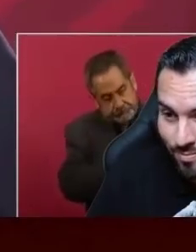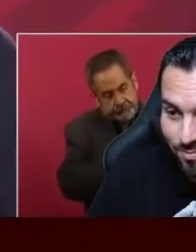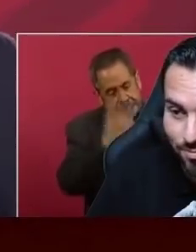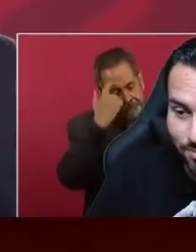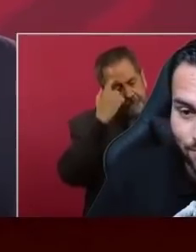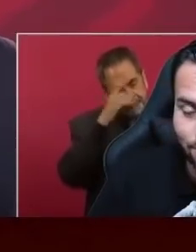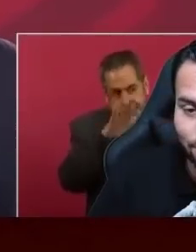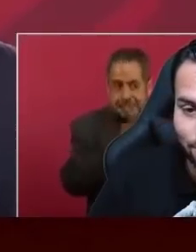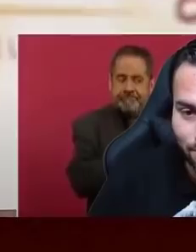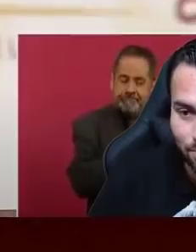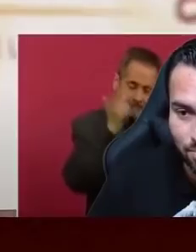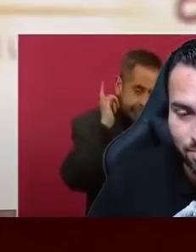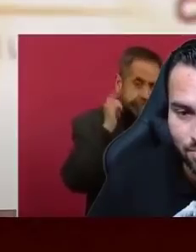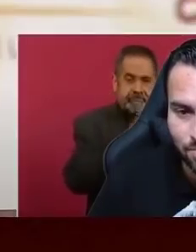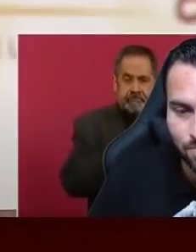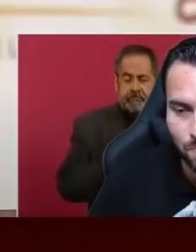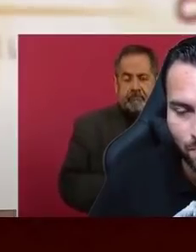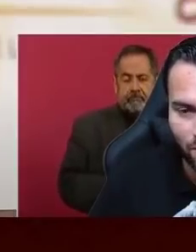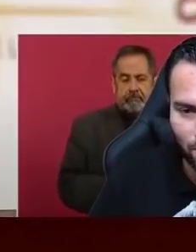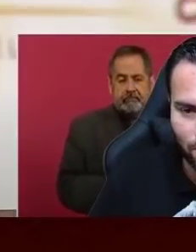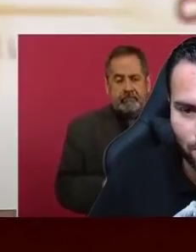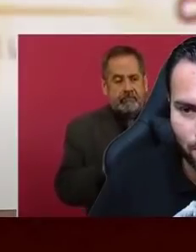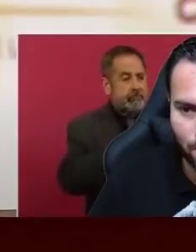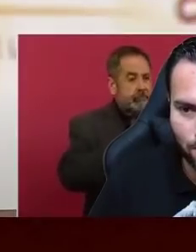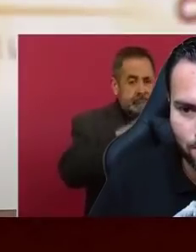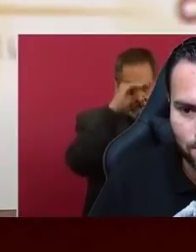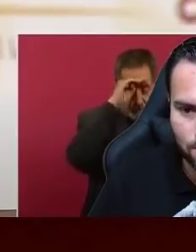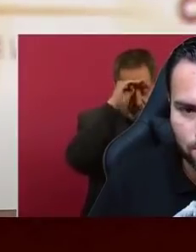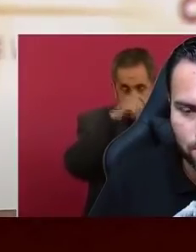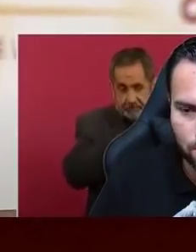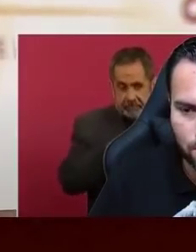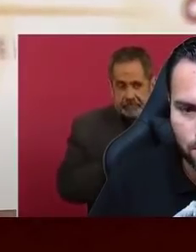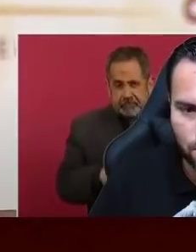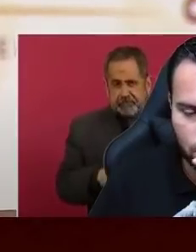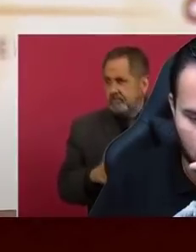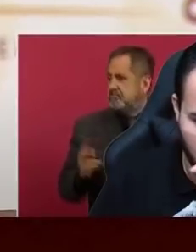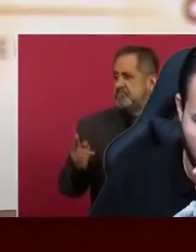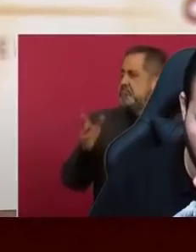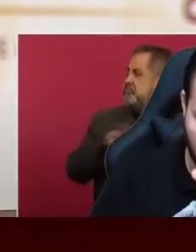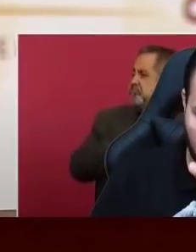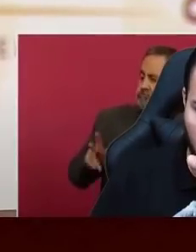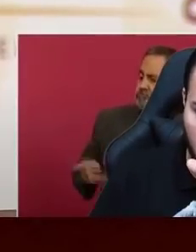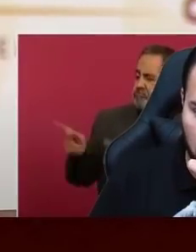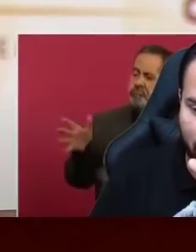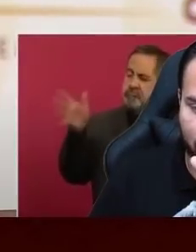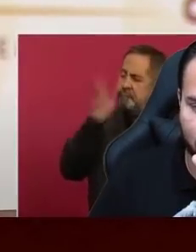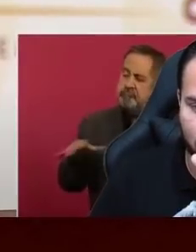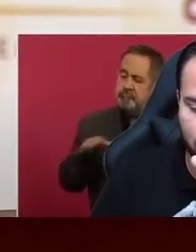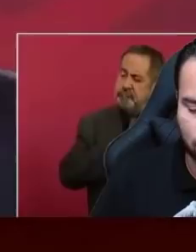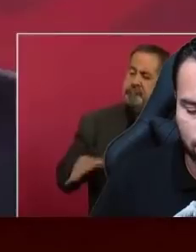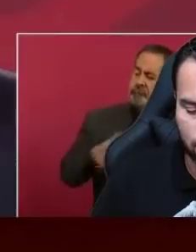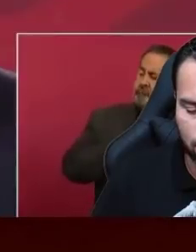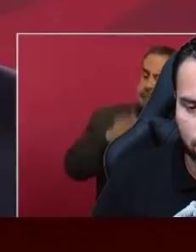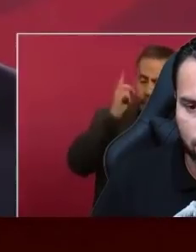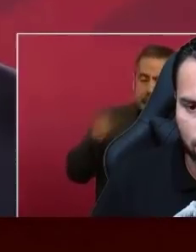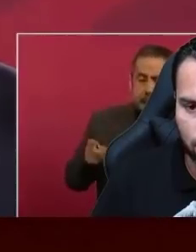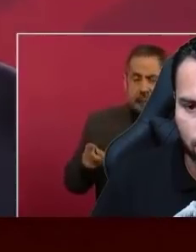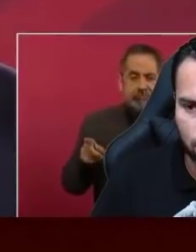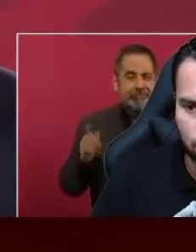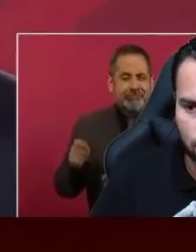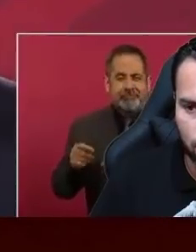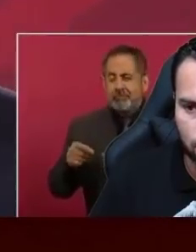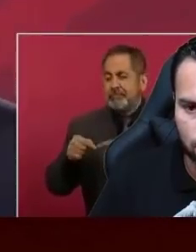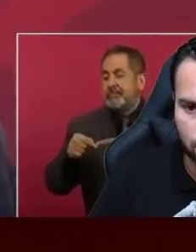van a y ponernos contra la pared como faltan esos